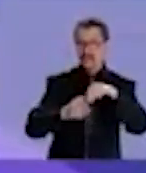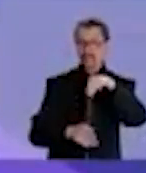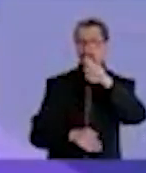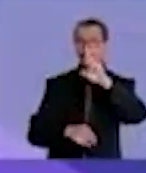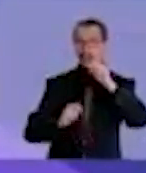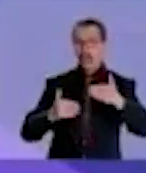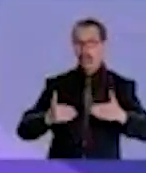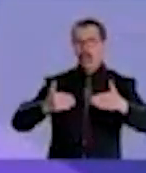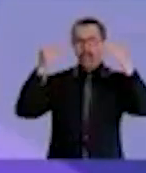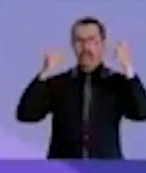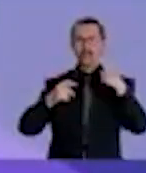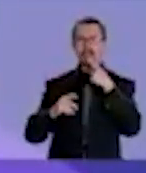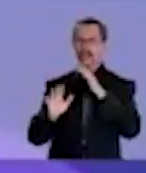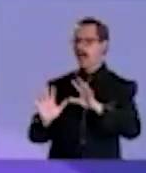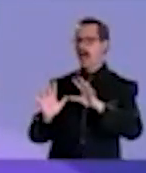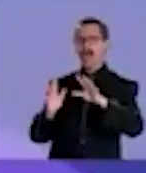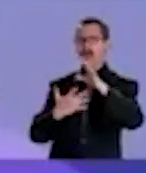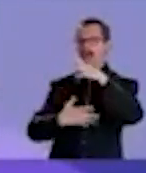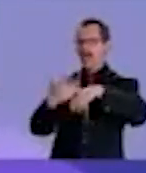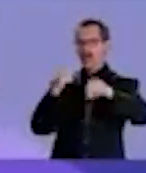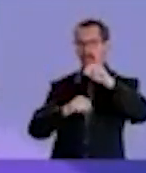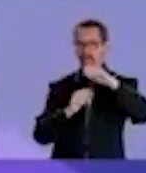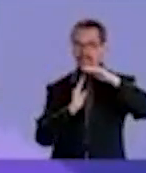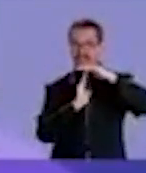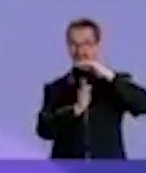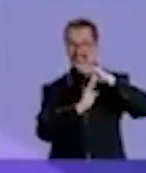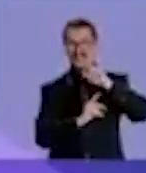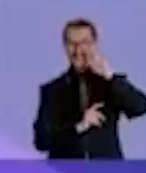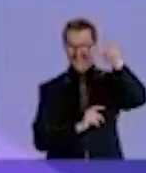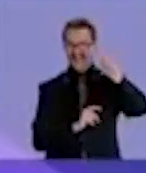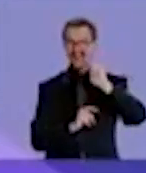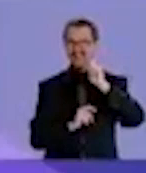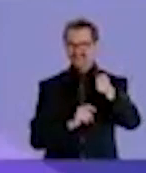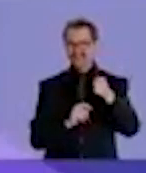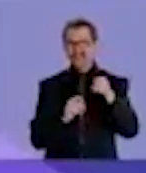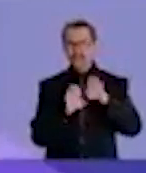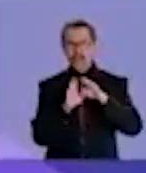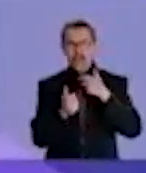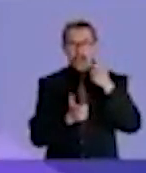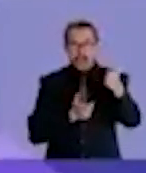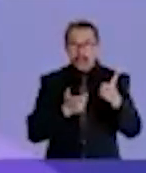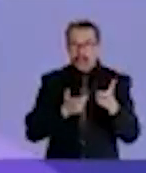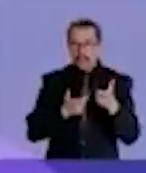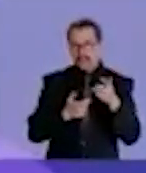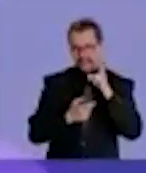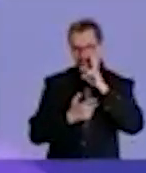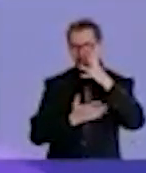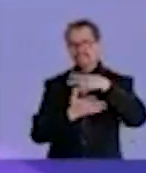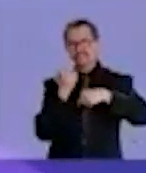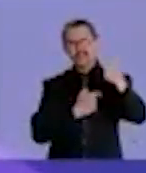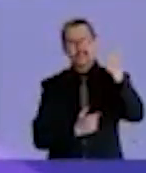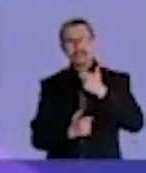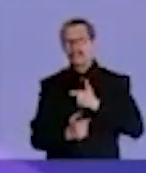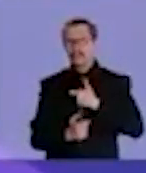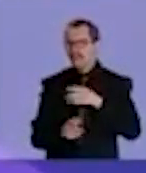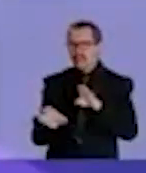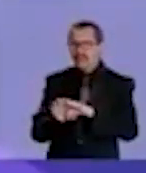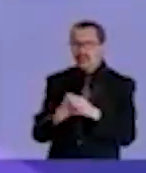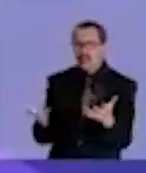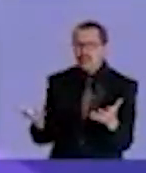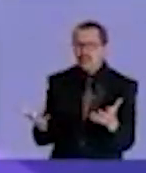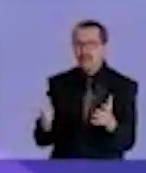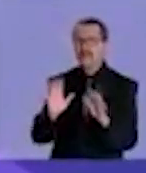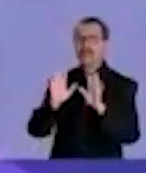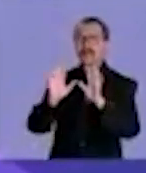migrantes y que se los abone como si ya le hemos invertido a toda la gente que va a eeuu y trabaja hay más de un millón de personas